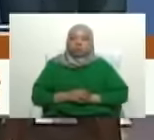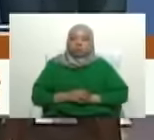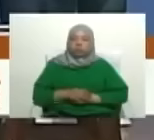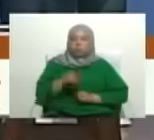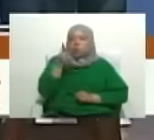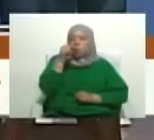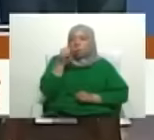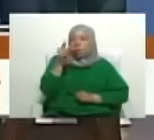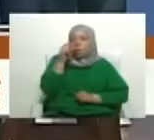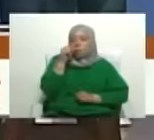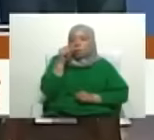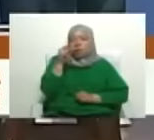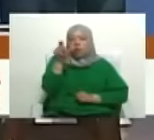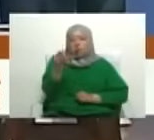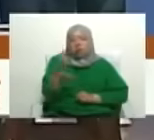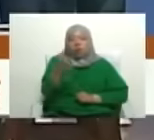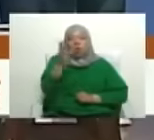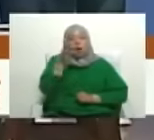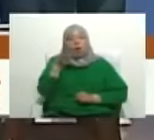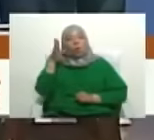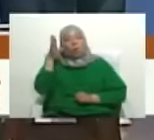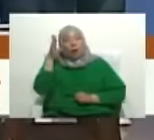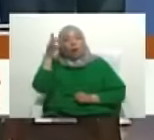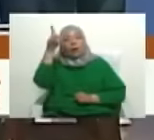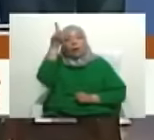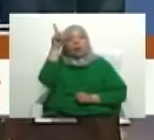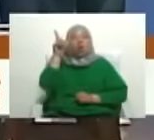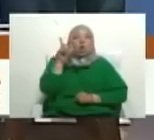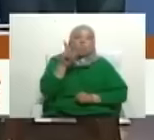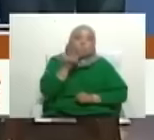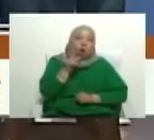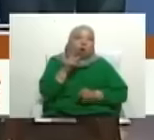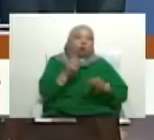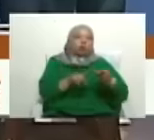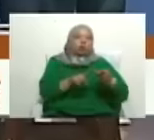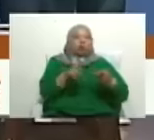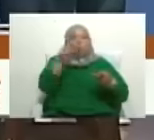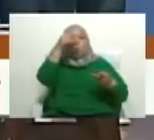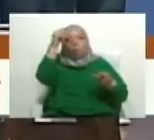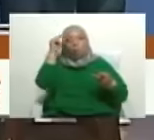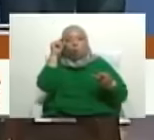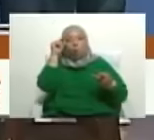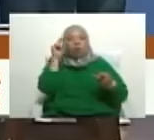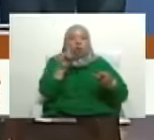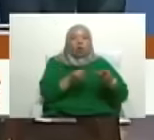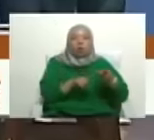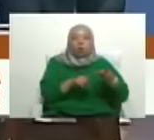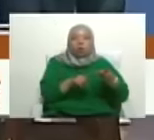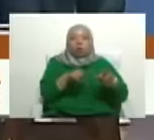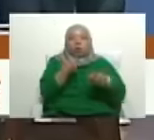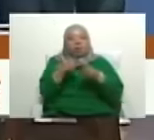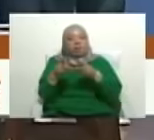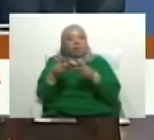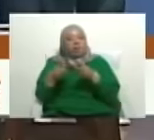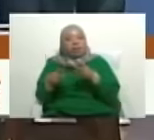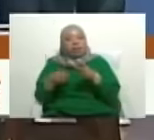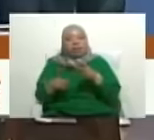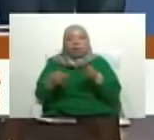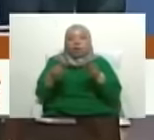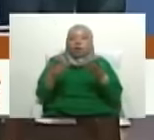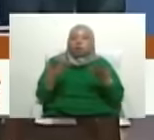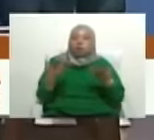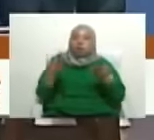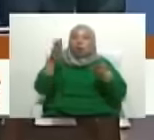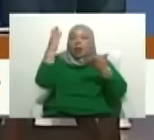los Borges, los Capriles, los Guaidó, los López, los Mendoza, todos esos apellidos, que no procuraban otra